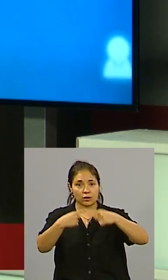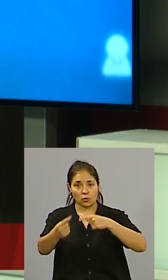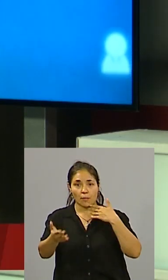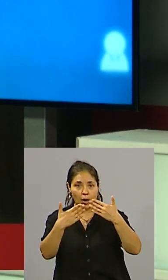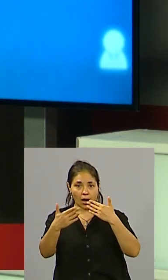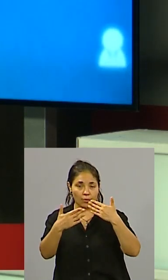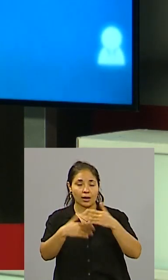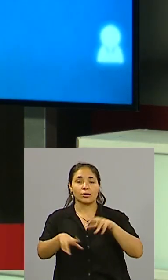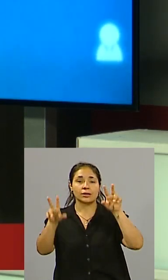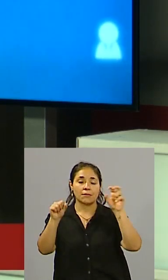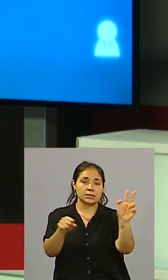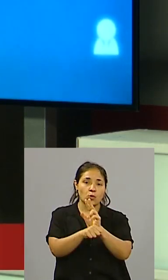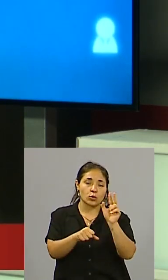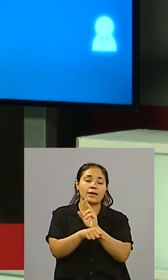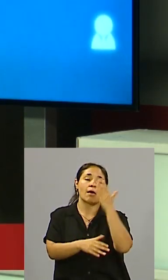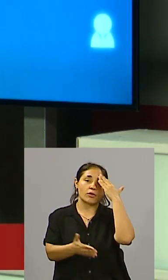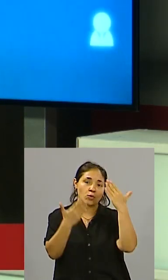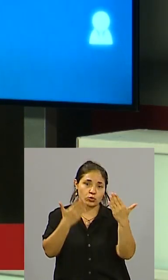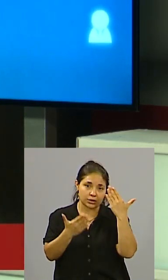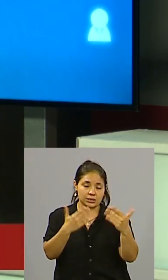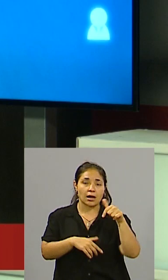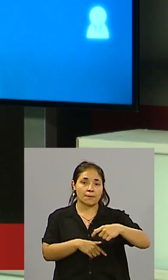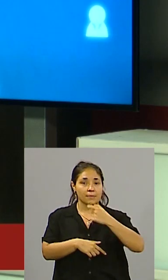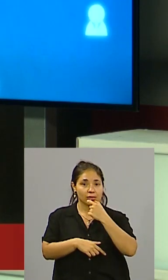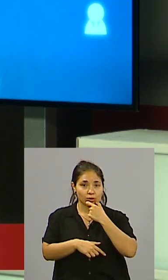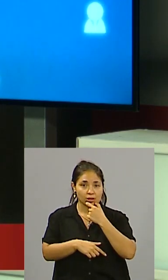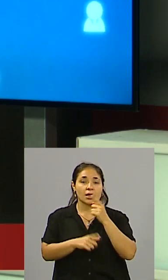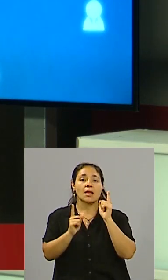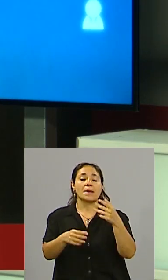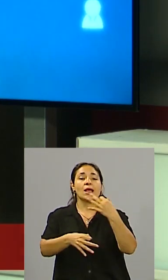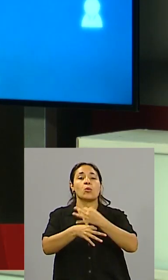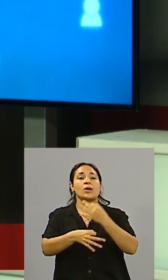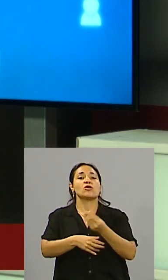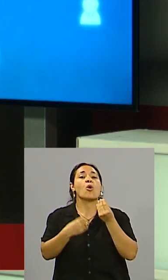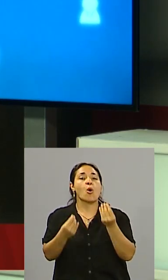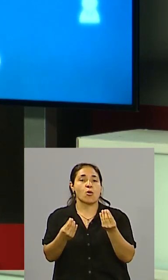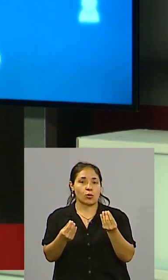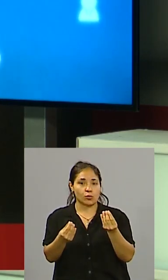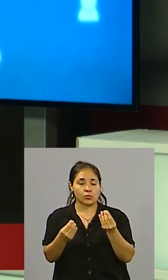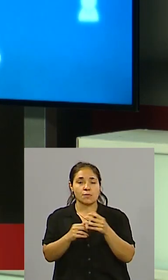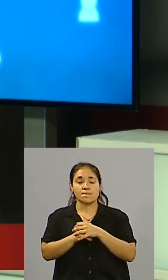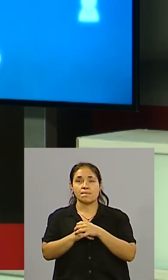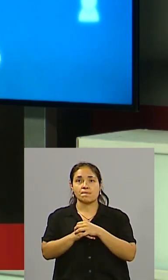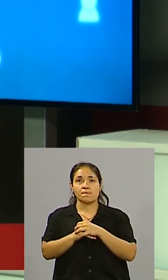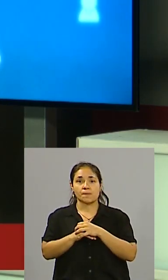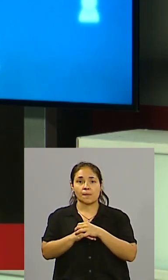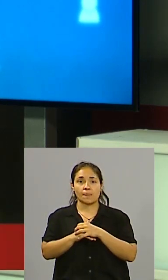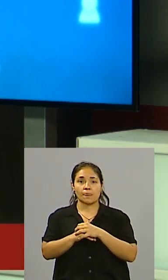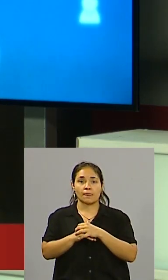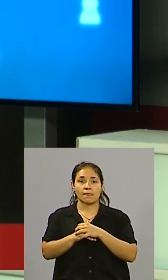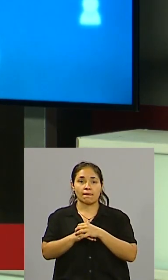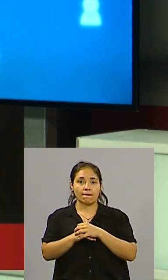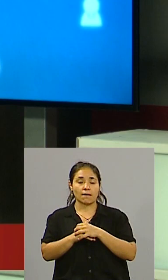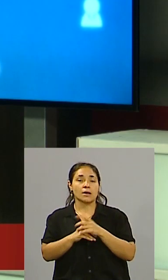de seguridad, de justicia aquí en la provincia de Mendoza y también cómo la educación influye, ¿no?, en la formación de quien